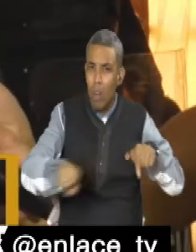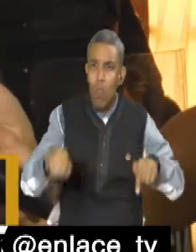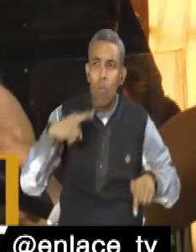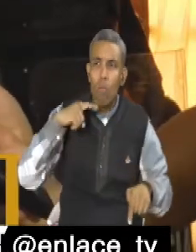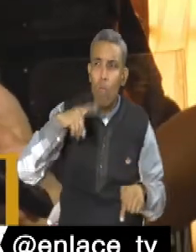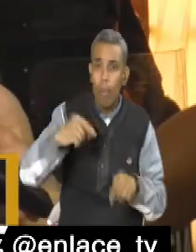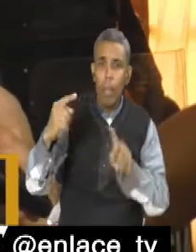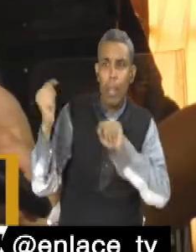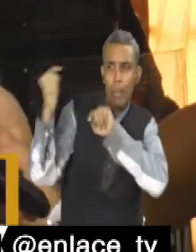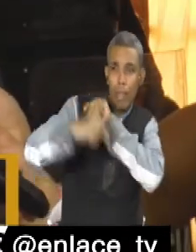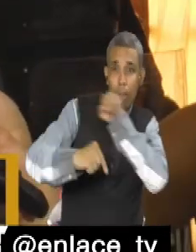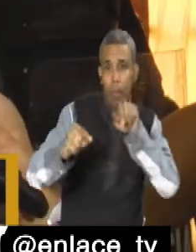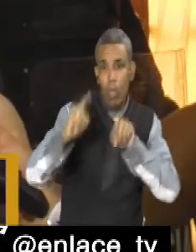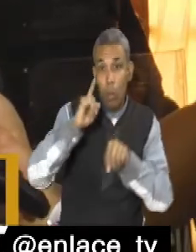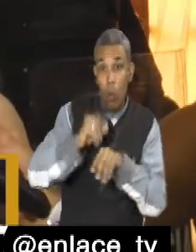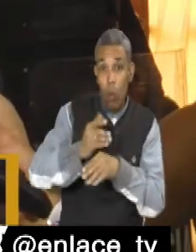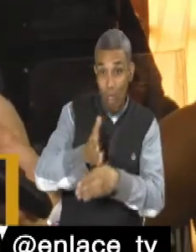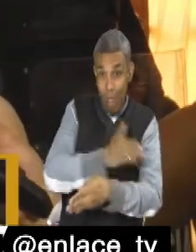Bucaramanga